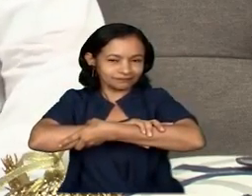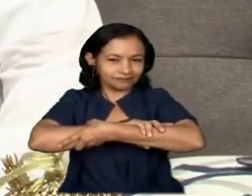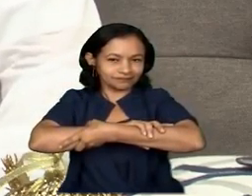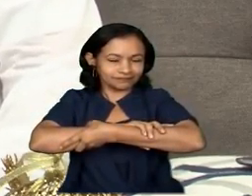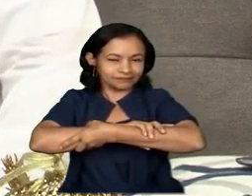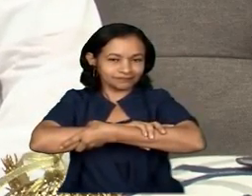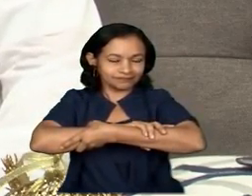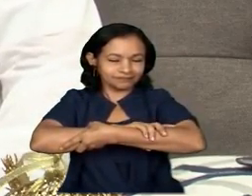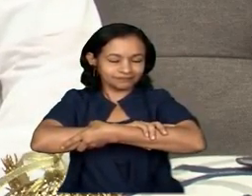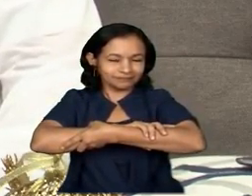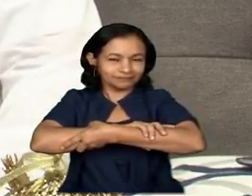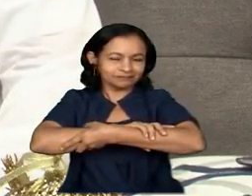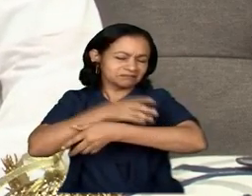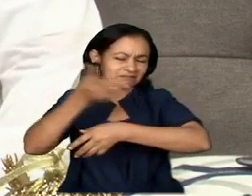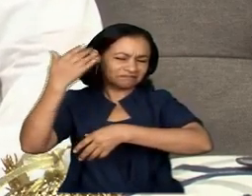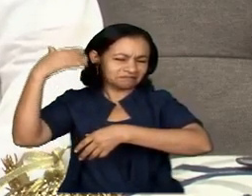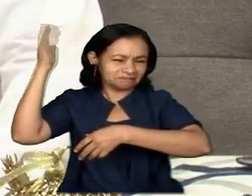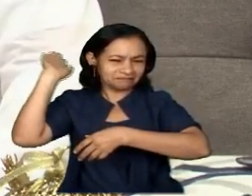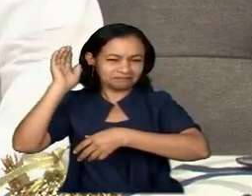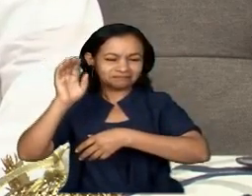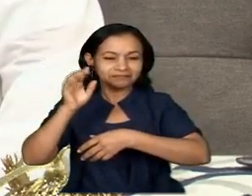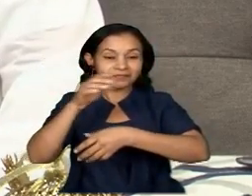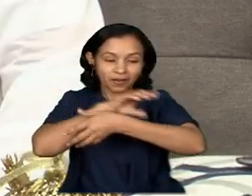señor pasó a la historia también.